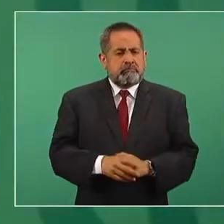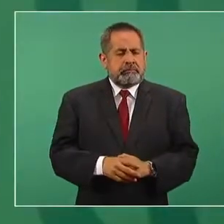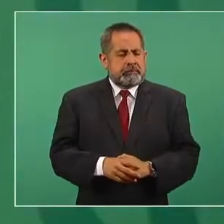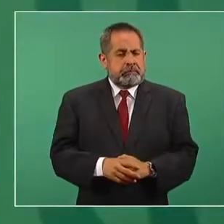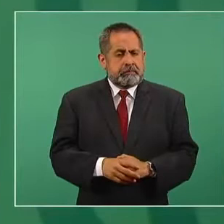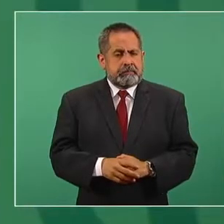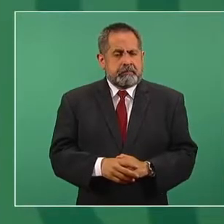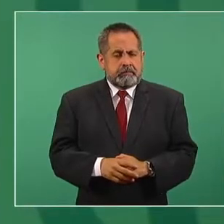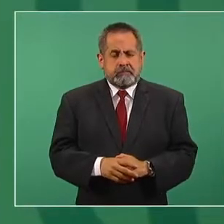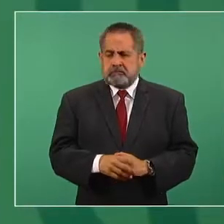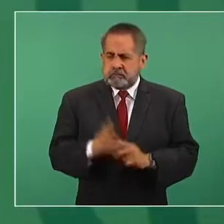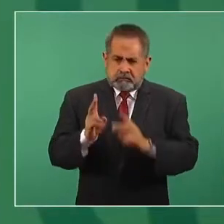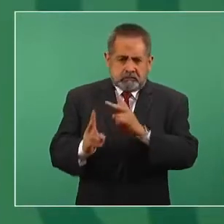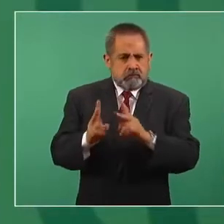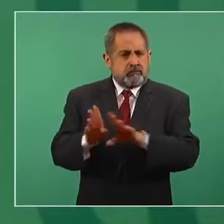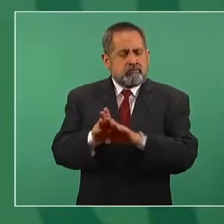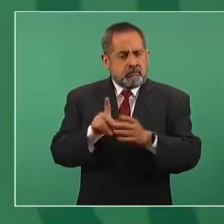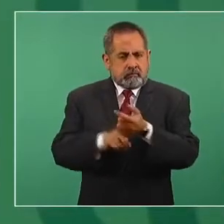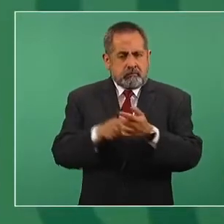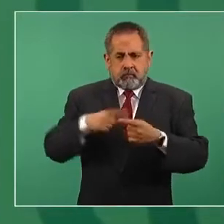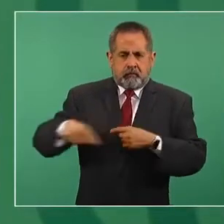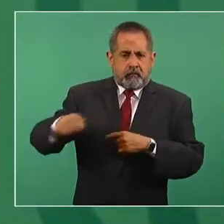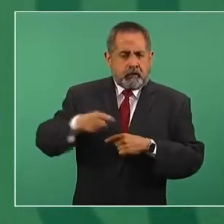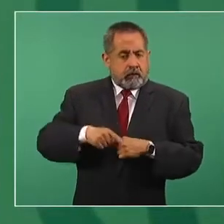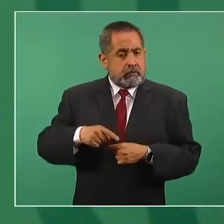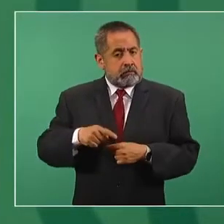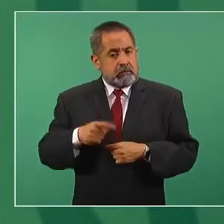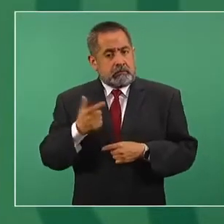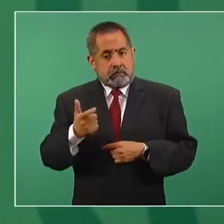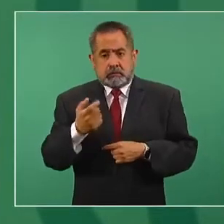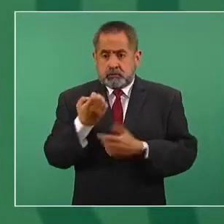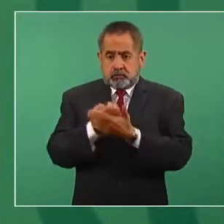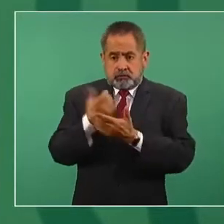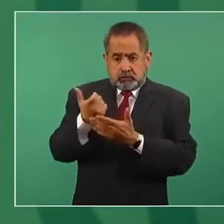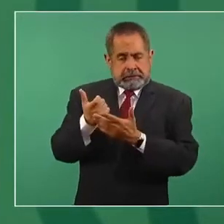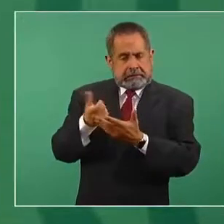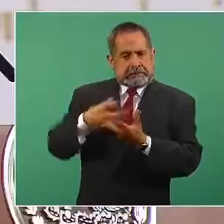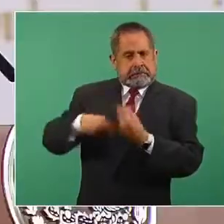se habló de la recuperación de la economía,